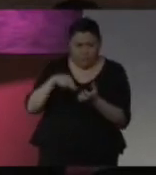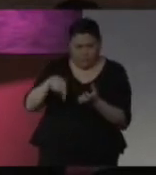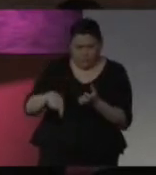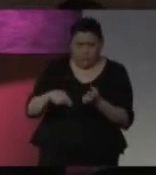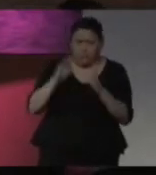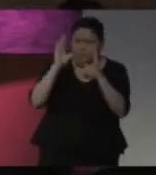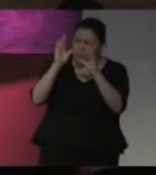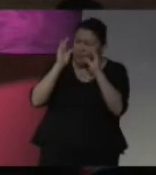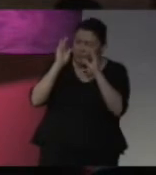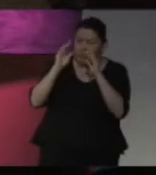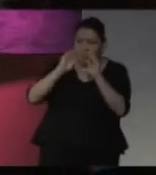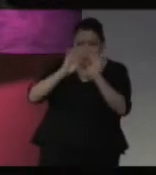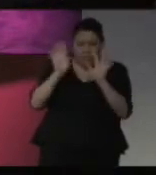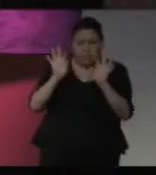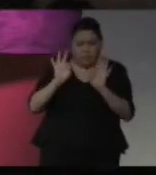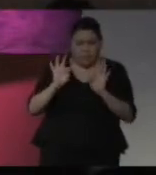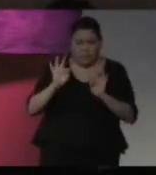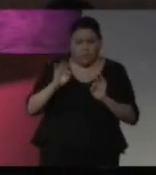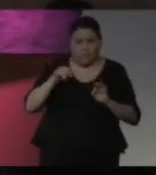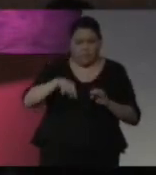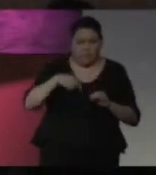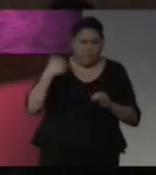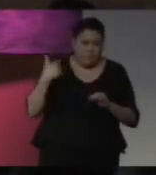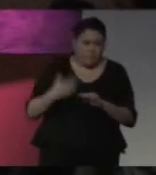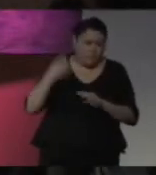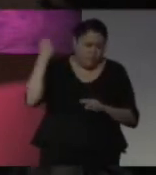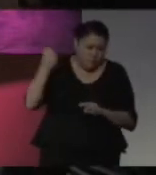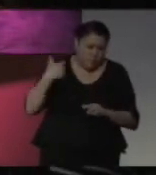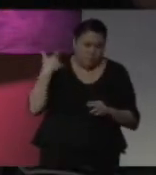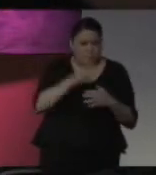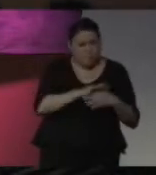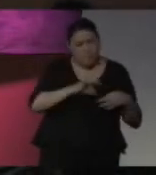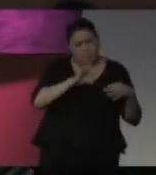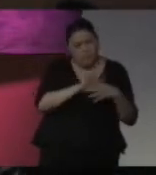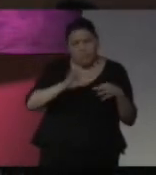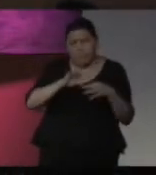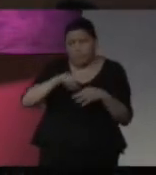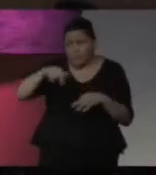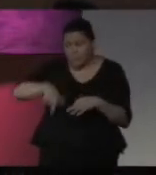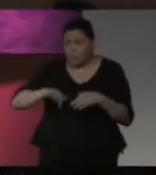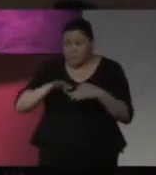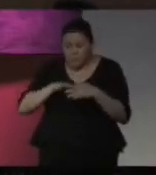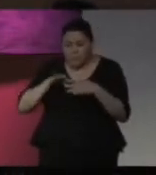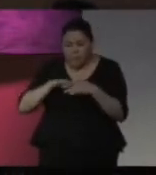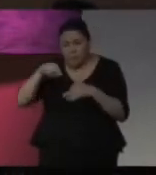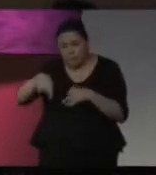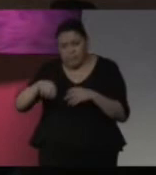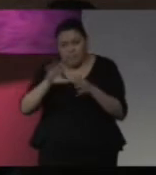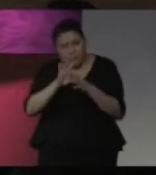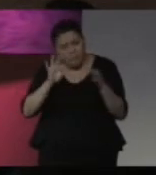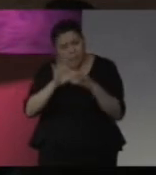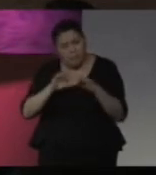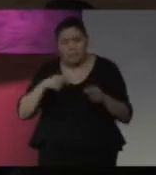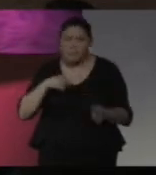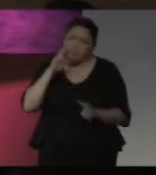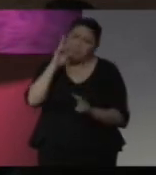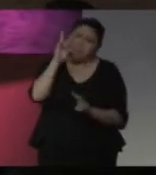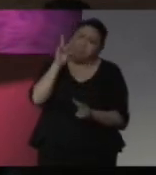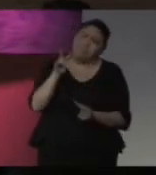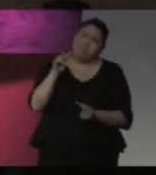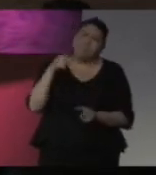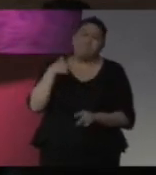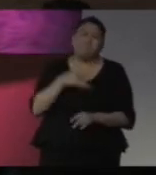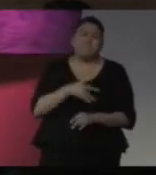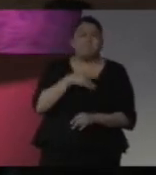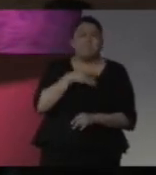muchas luces en los distintos foros que he organizado desde el año pasado, que estoy constantemente aquí. Sobre todo, yo no